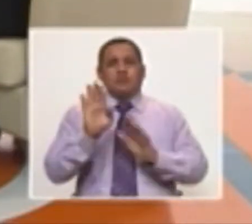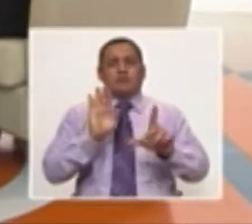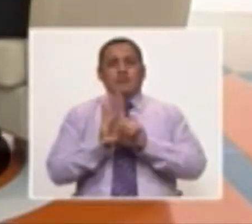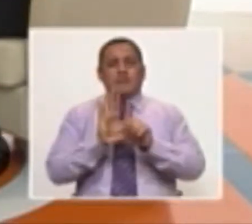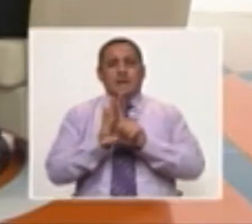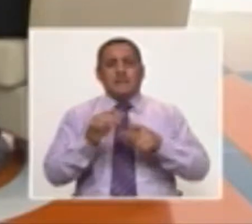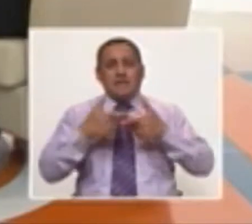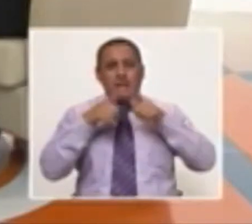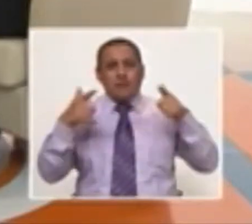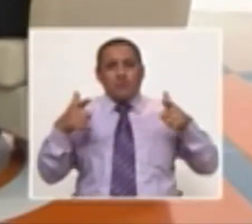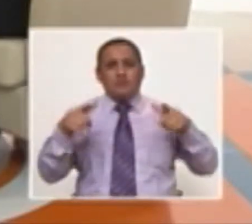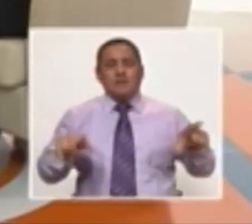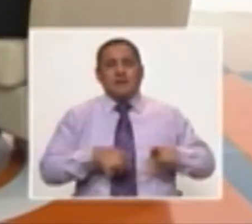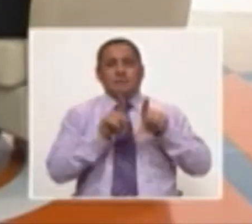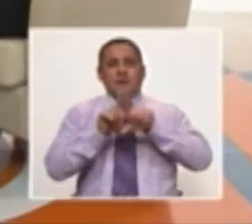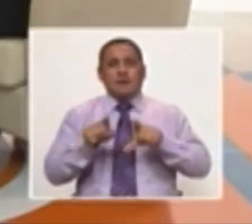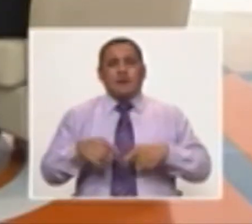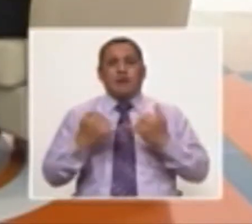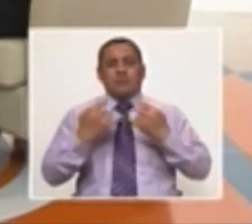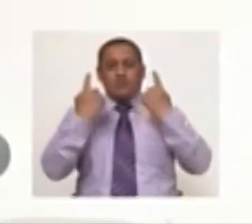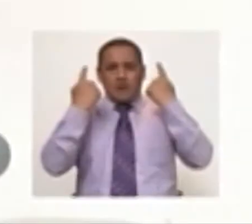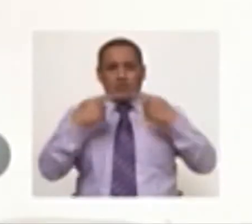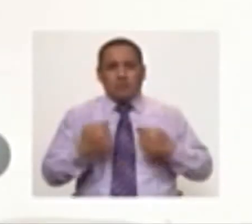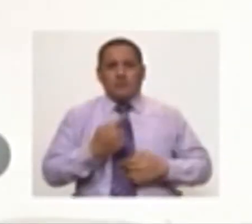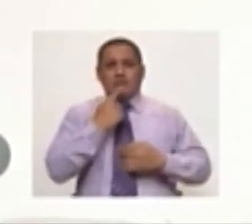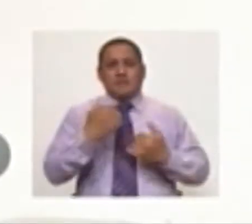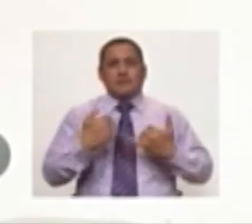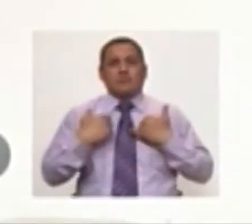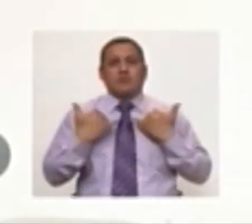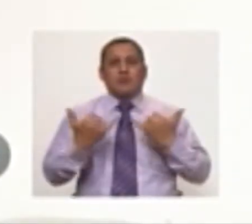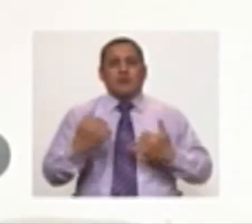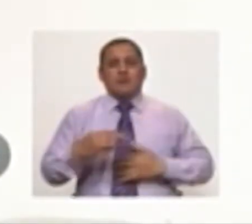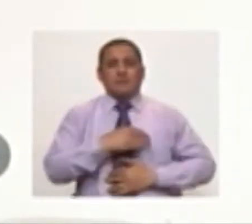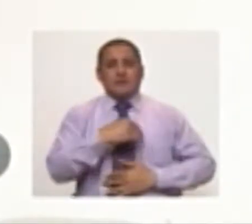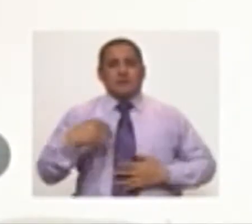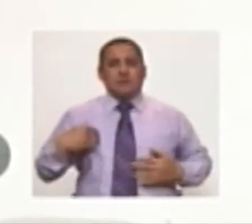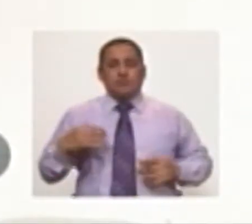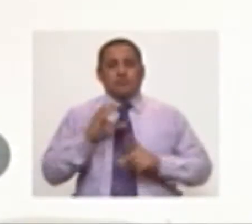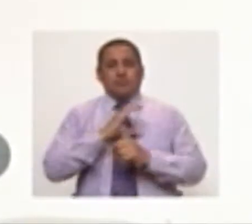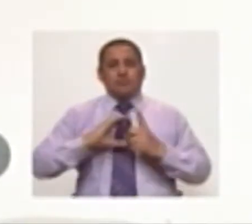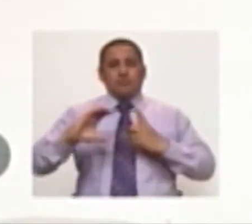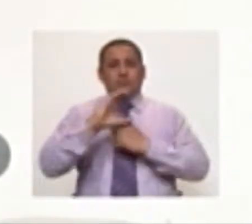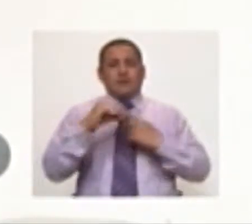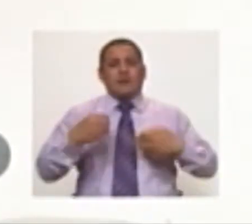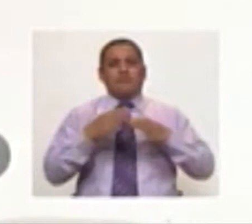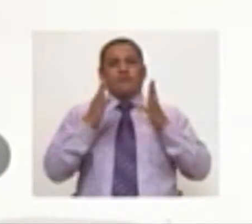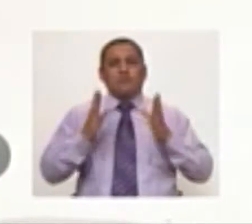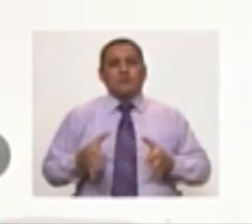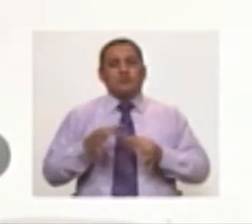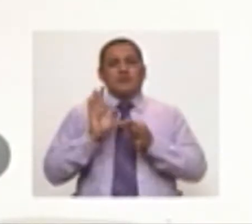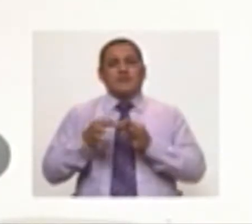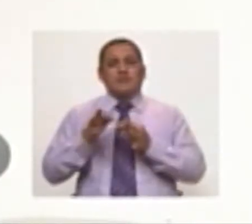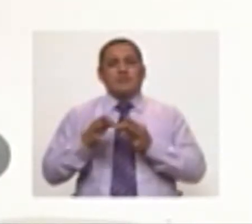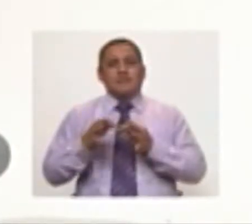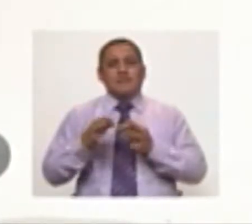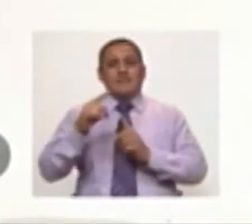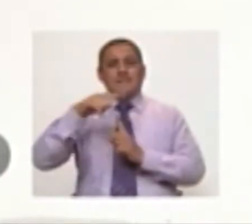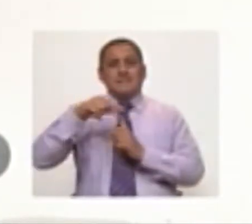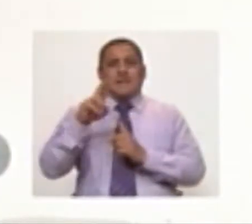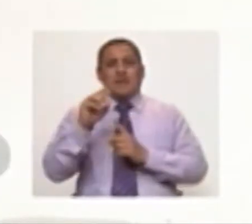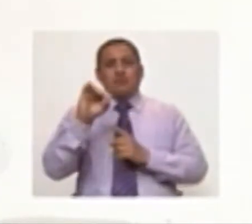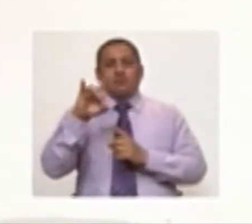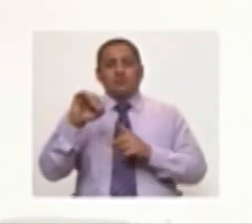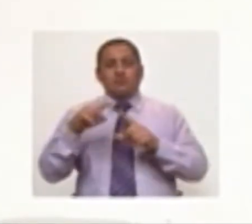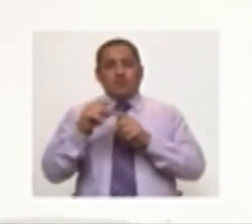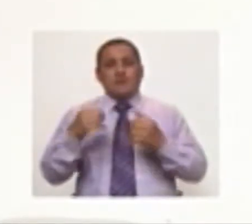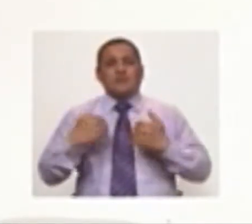de estas lenguas. De hecho, una de las estrategias que tenemos en el Ministerio de Cultura es la formación de intérpretes y traductores.